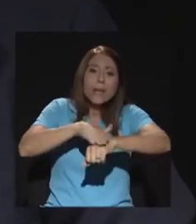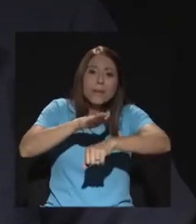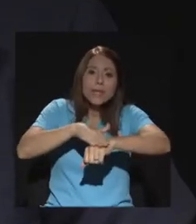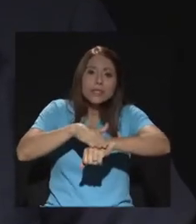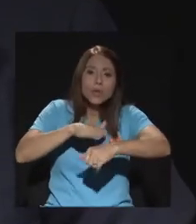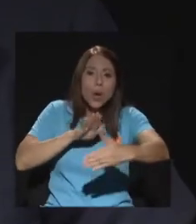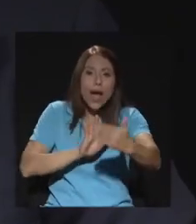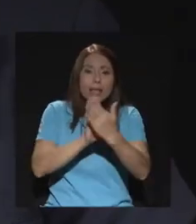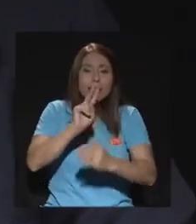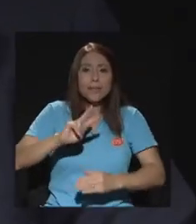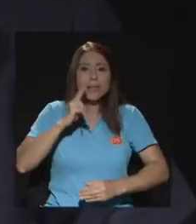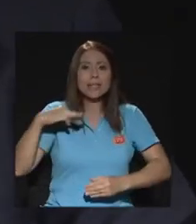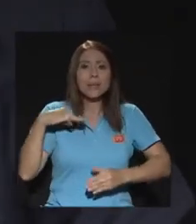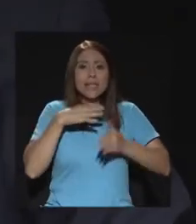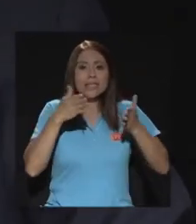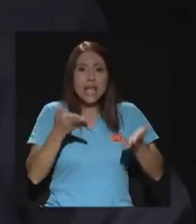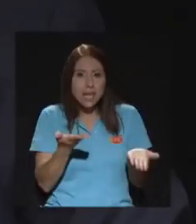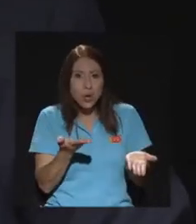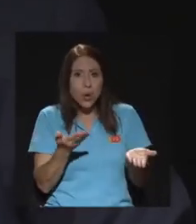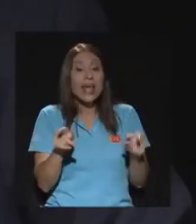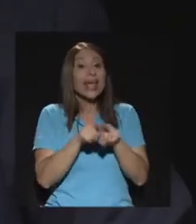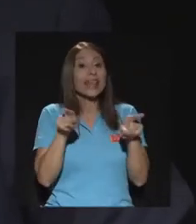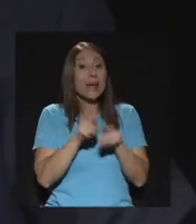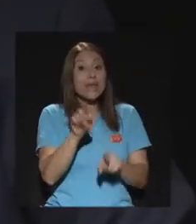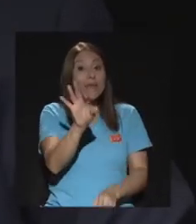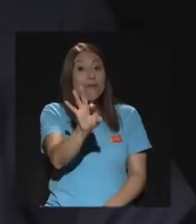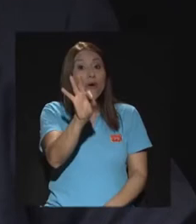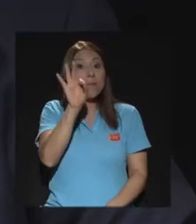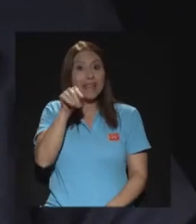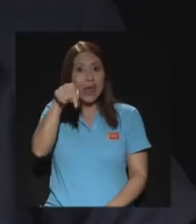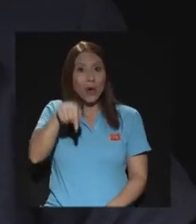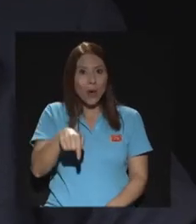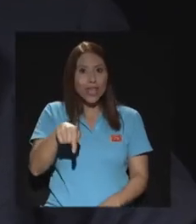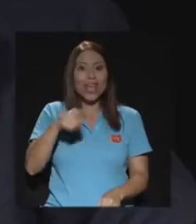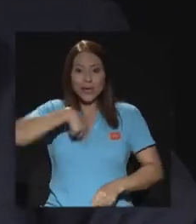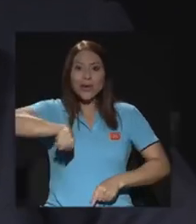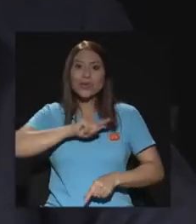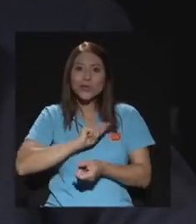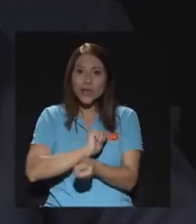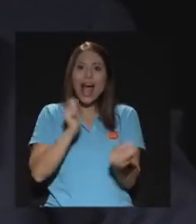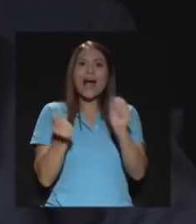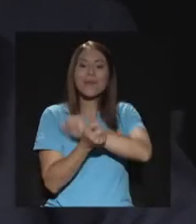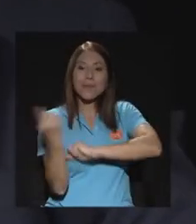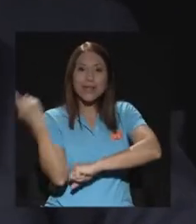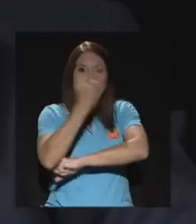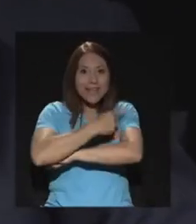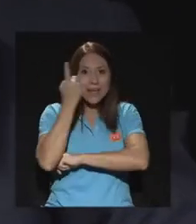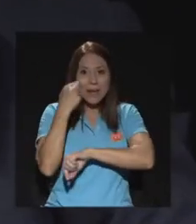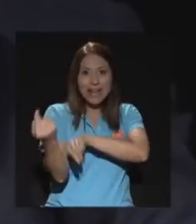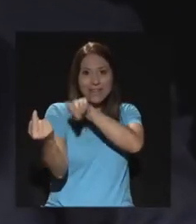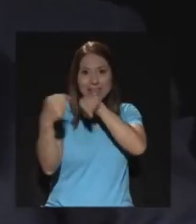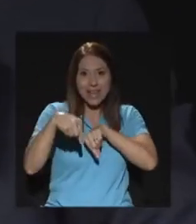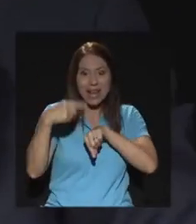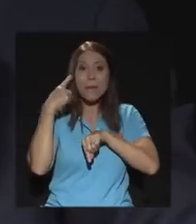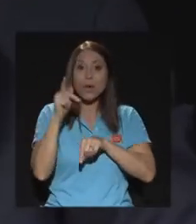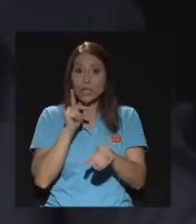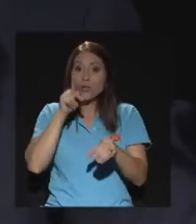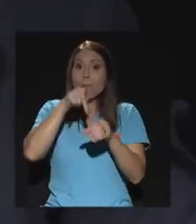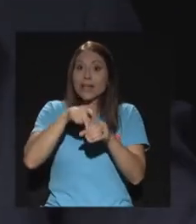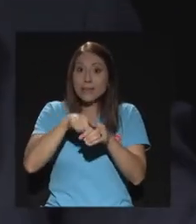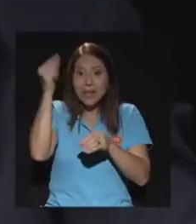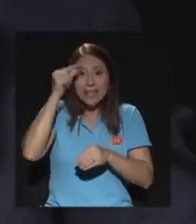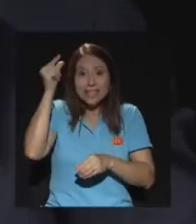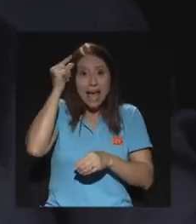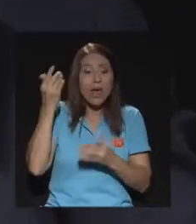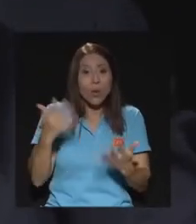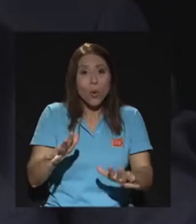ante el viceministerio, que también fue invitado el día de hoy, y hasta cambiamos la fecha para tenerlo, porque es un actor muy importante del Estado, y hoy representa